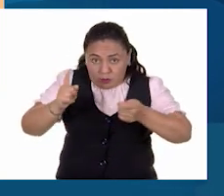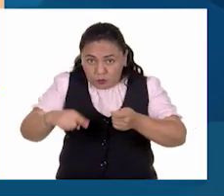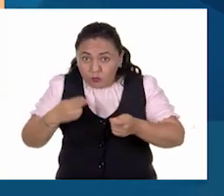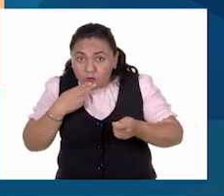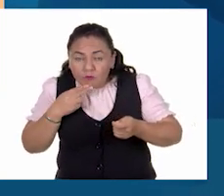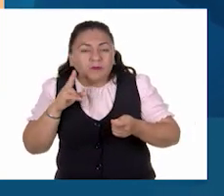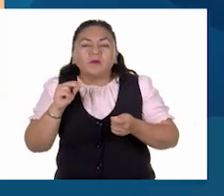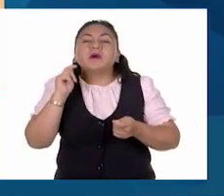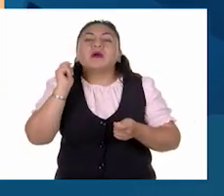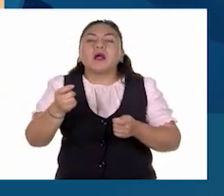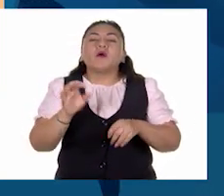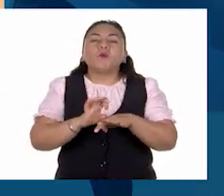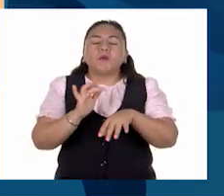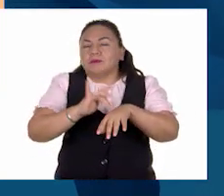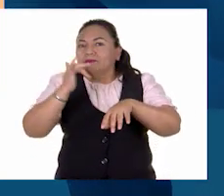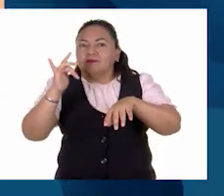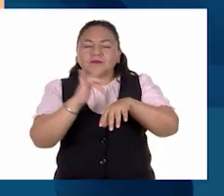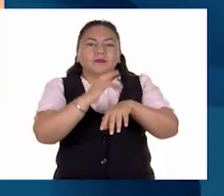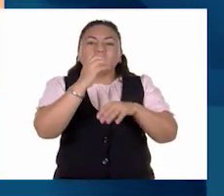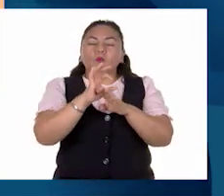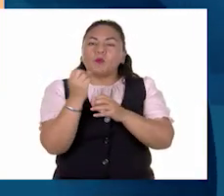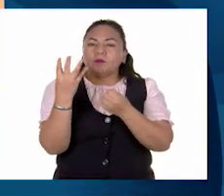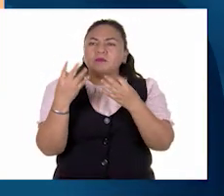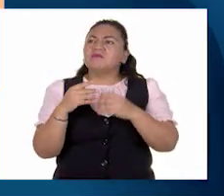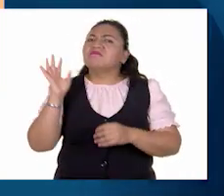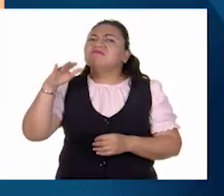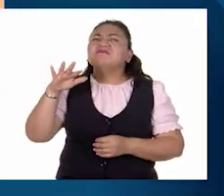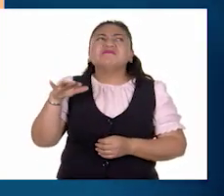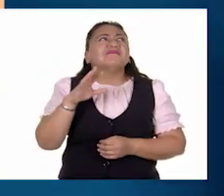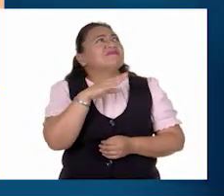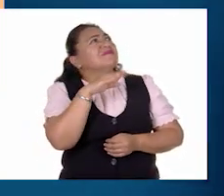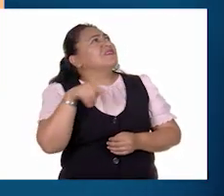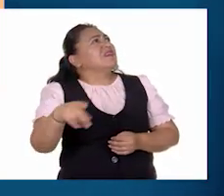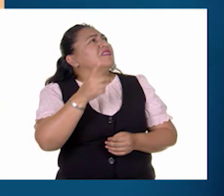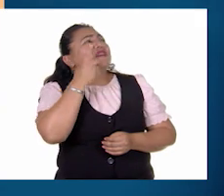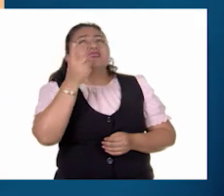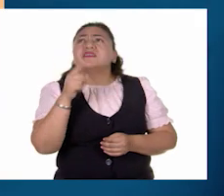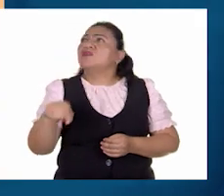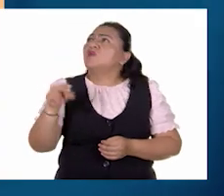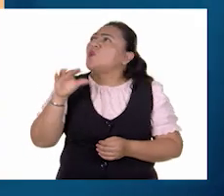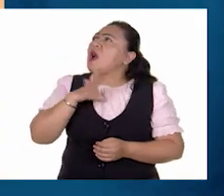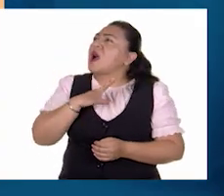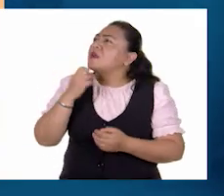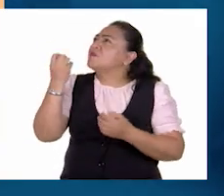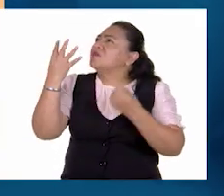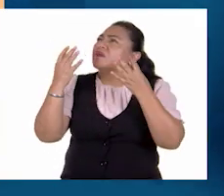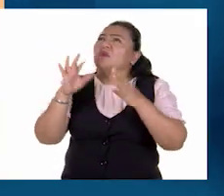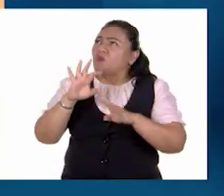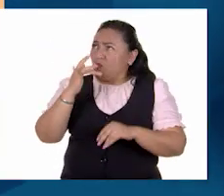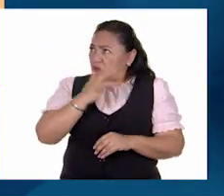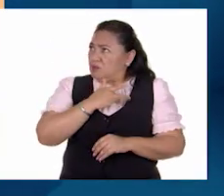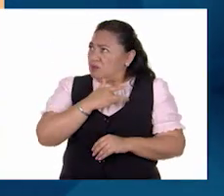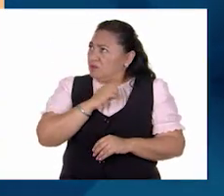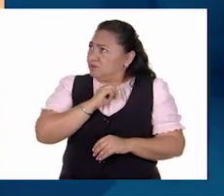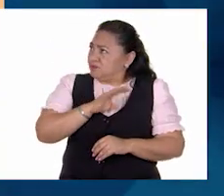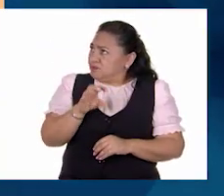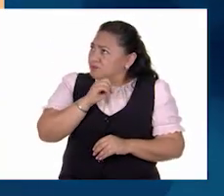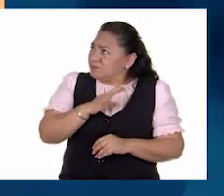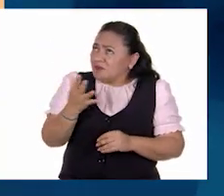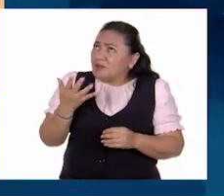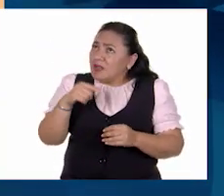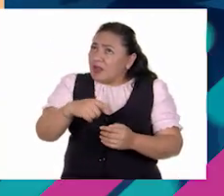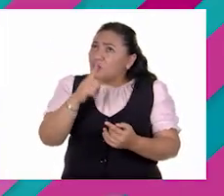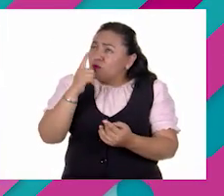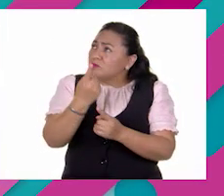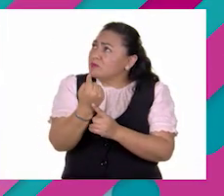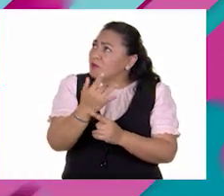ser? Pero no dice en ningún lado que brillan. Dice que laten, como si fueran un